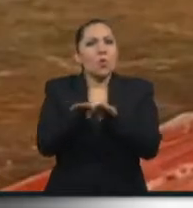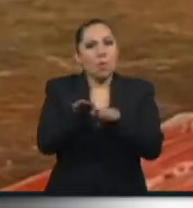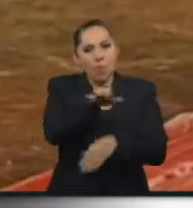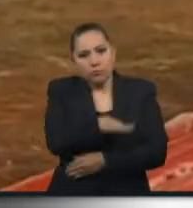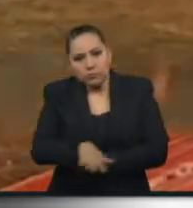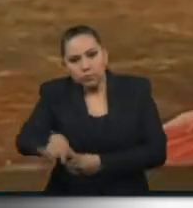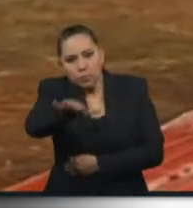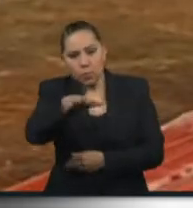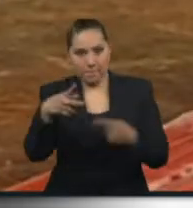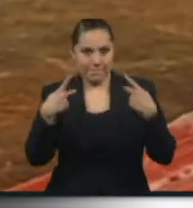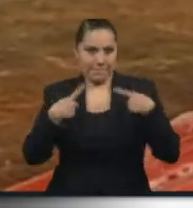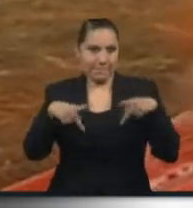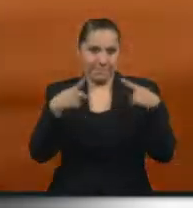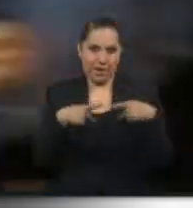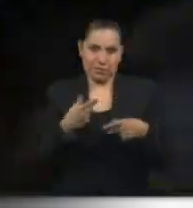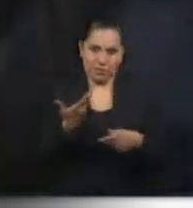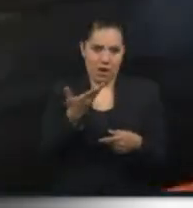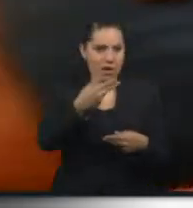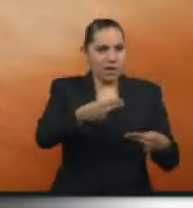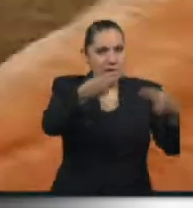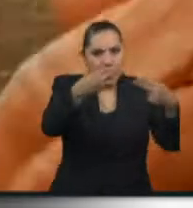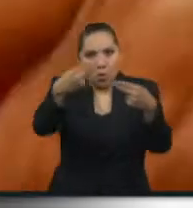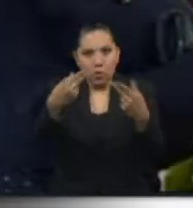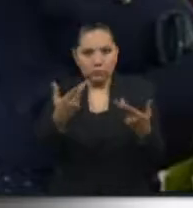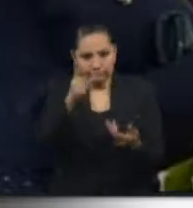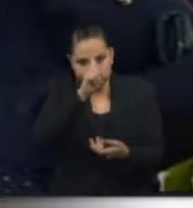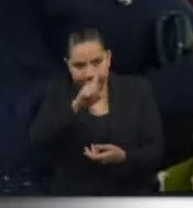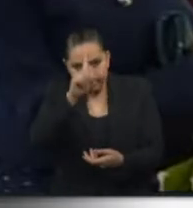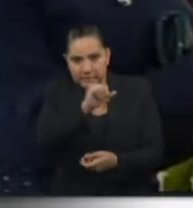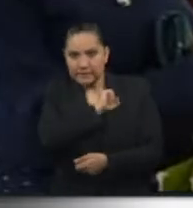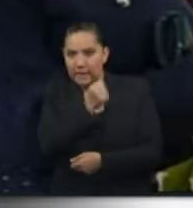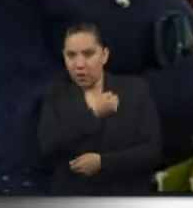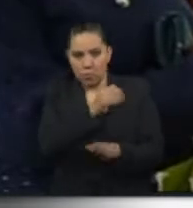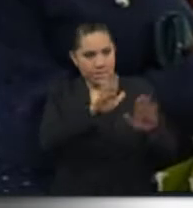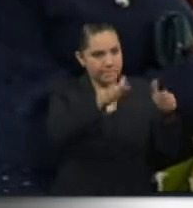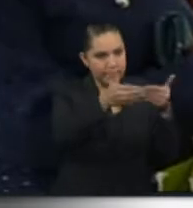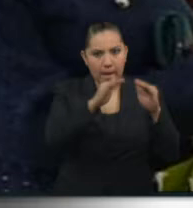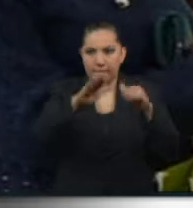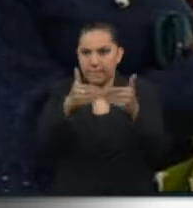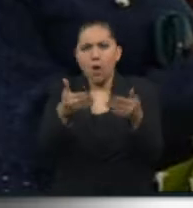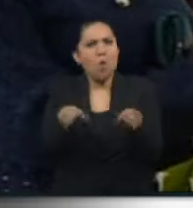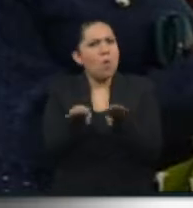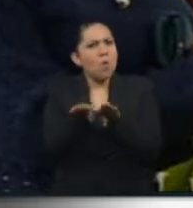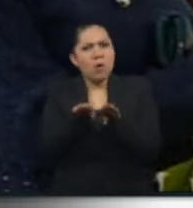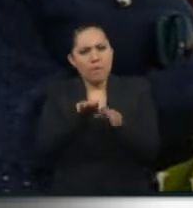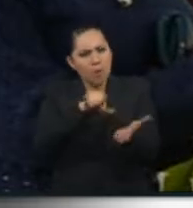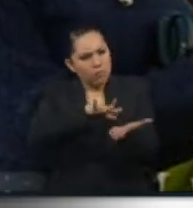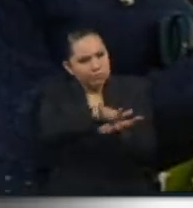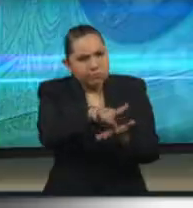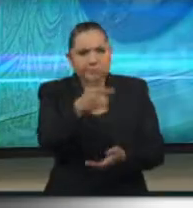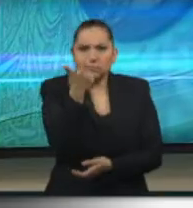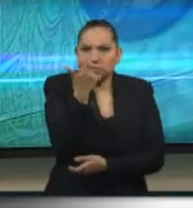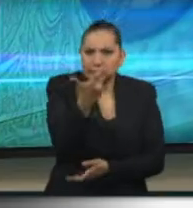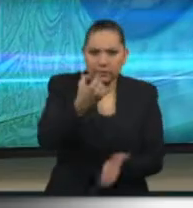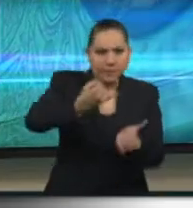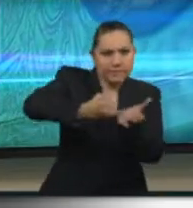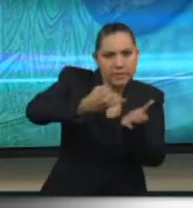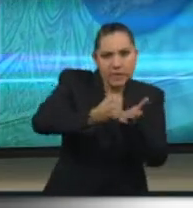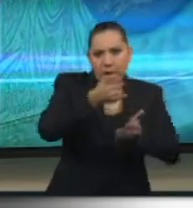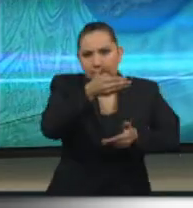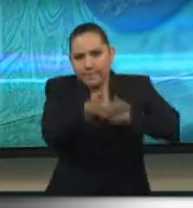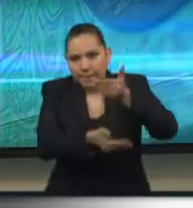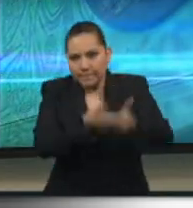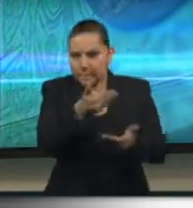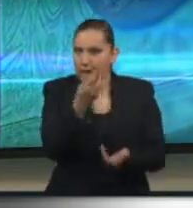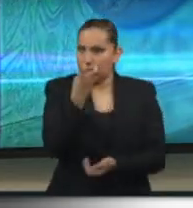estas recomendaciones, estos programas a favor de la población, pues para enfrentar la crisis sanitaria. La